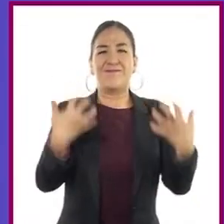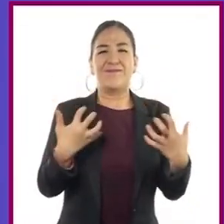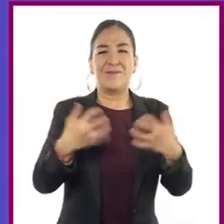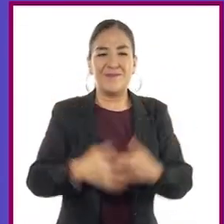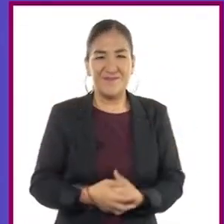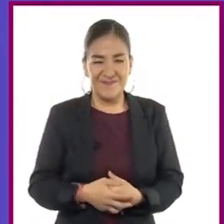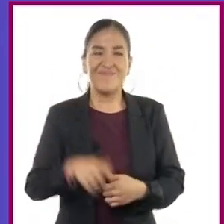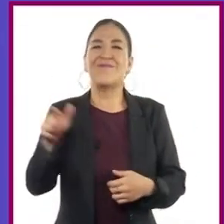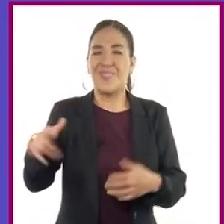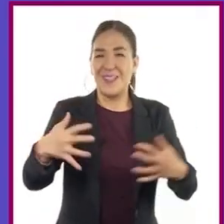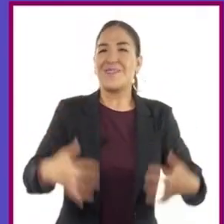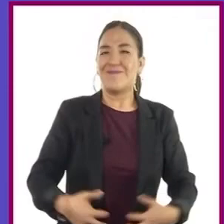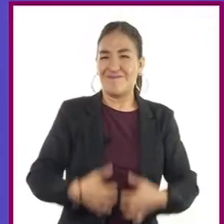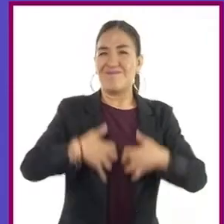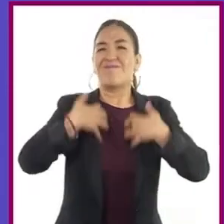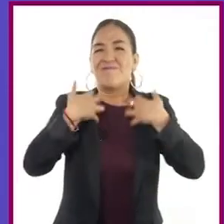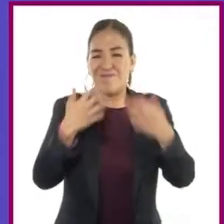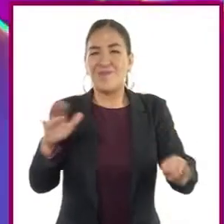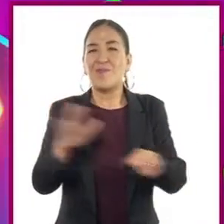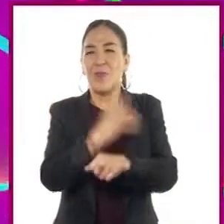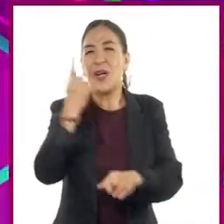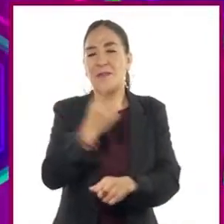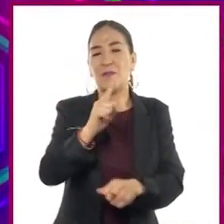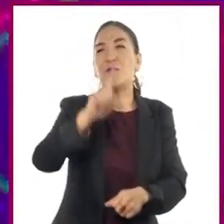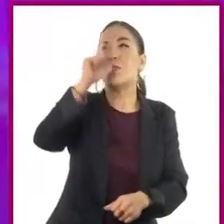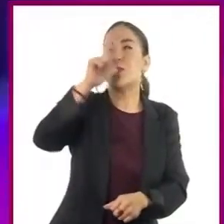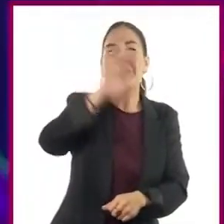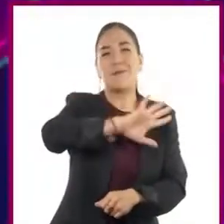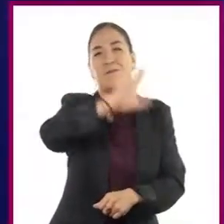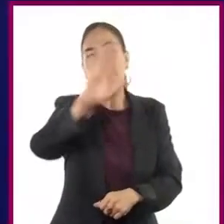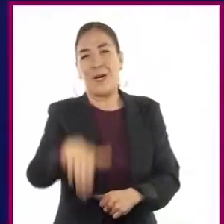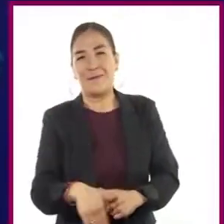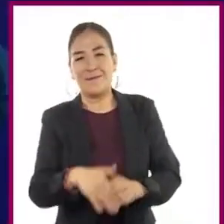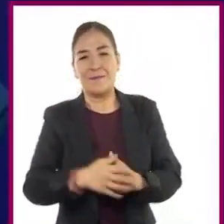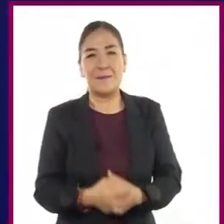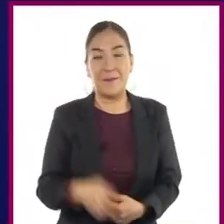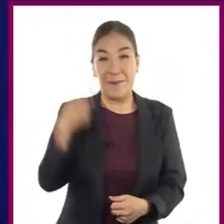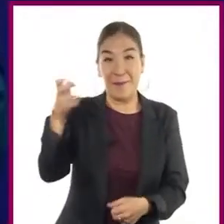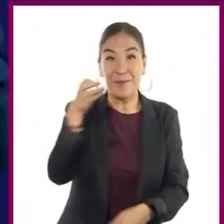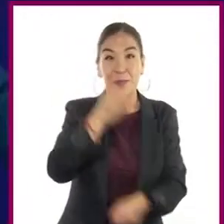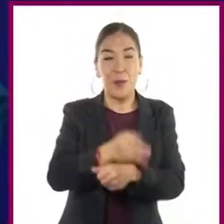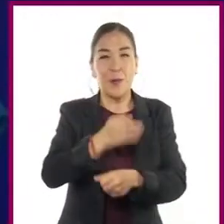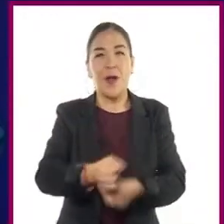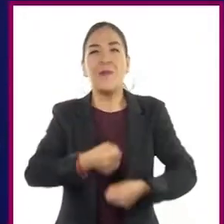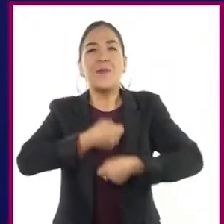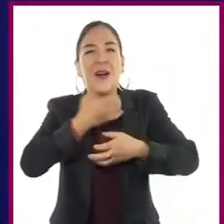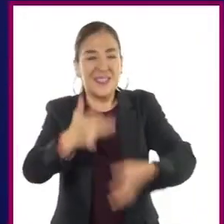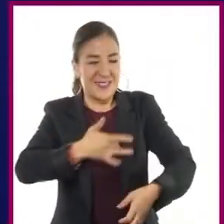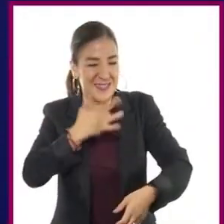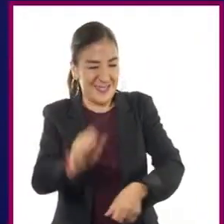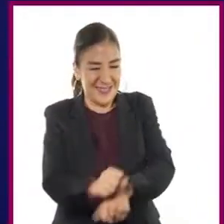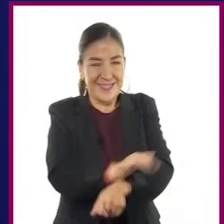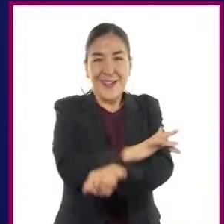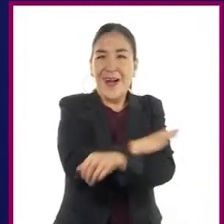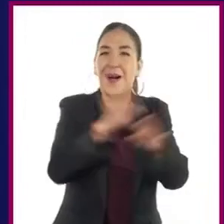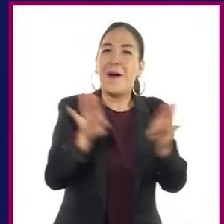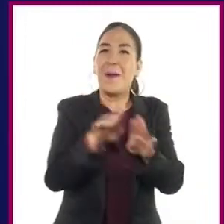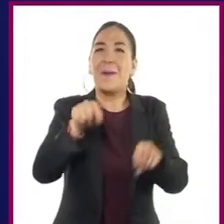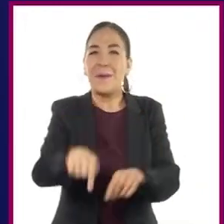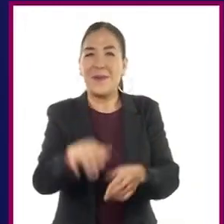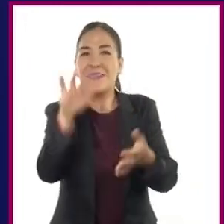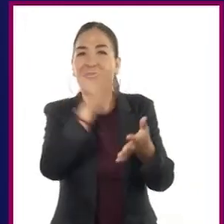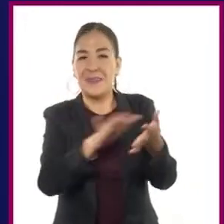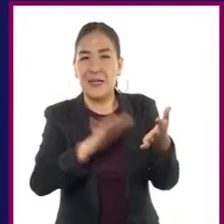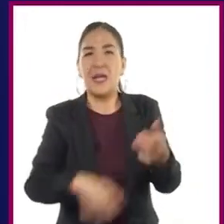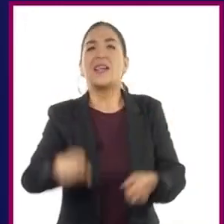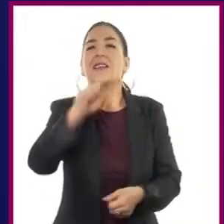se enfurecen ante la muerte de la luz. Sí, al escuchar este poema se siente la fugacidad de la existencia,